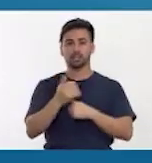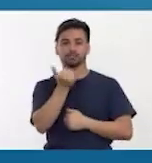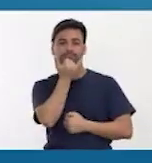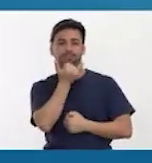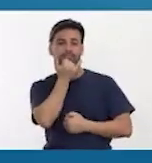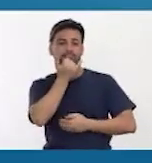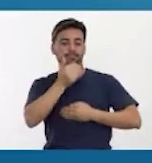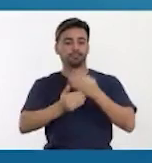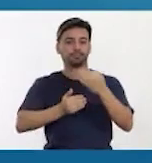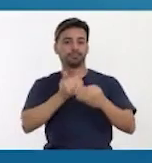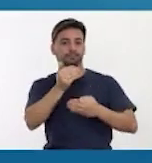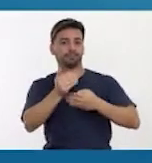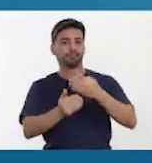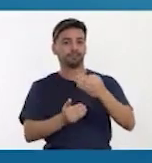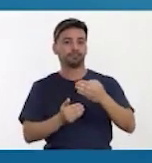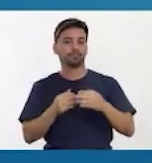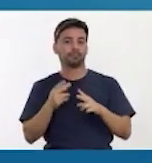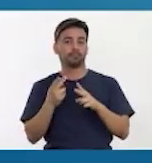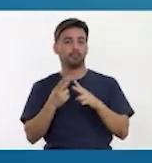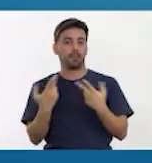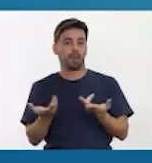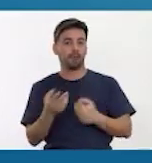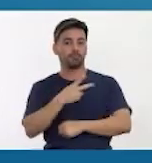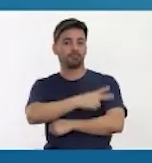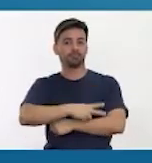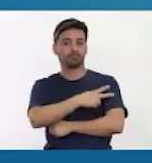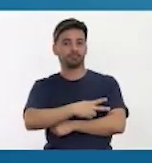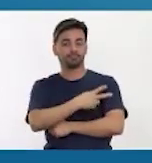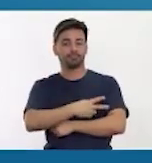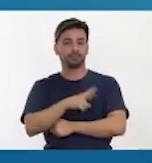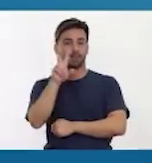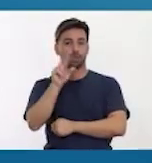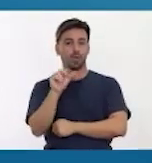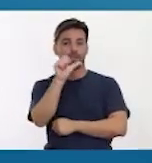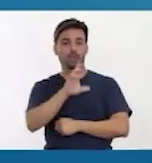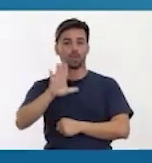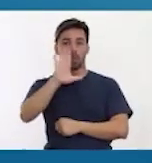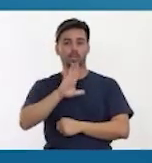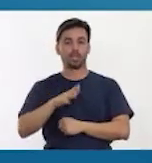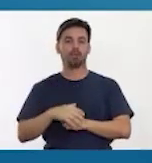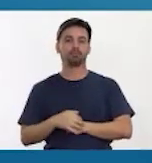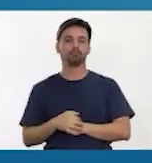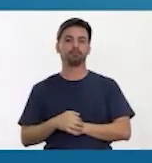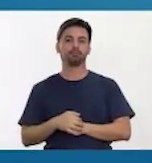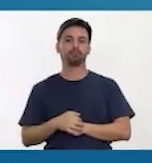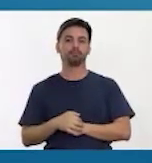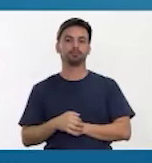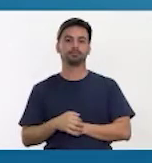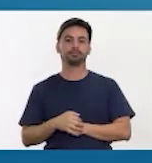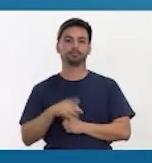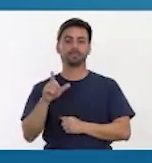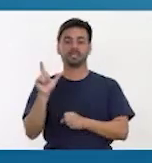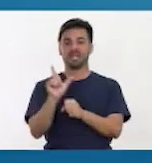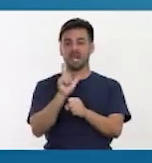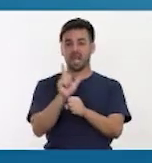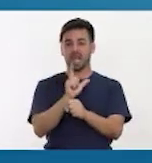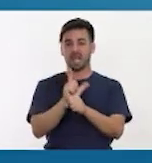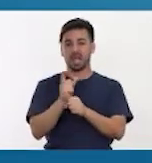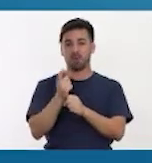Las contradicciones, deformaciones y errores cometidos por los partidos comunistas en la construcción de la nueva